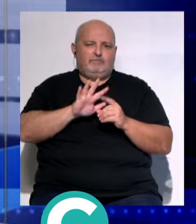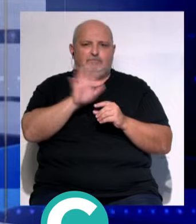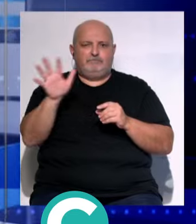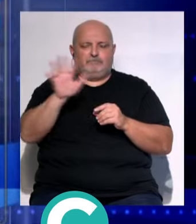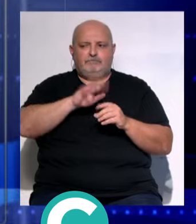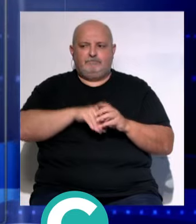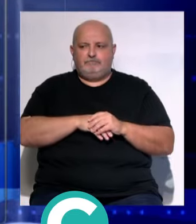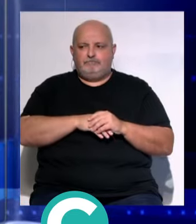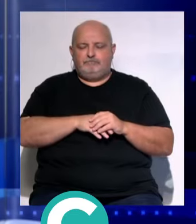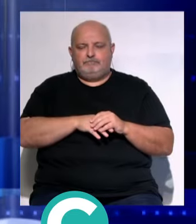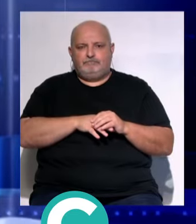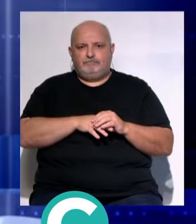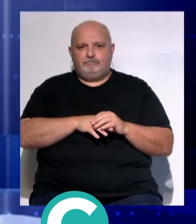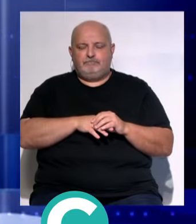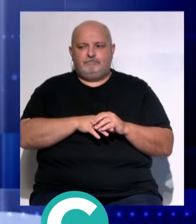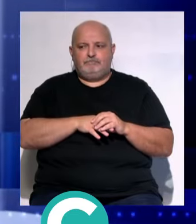litoral.